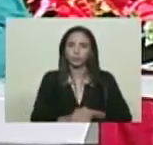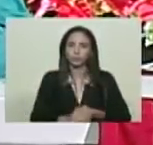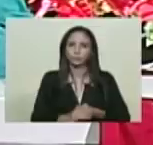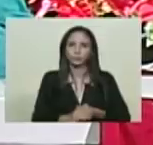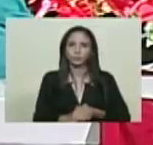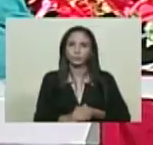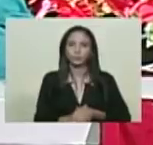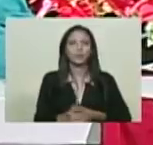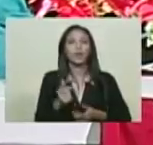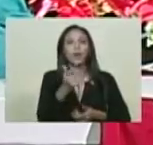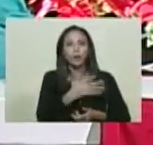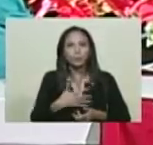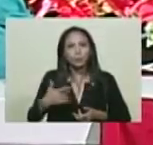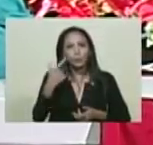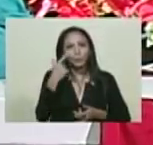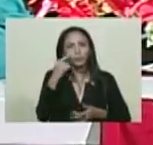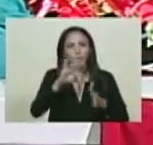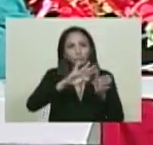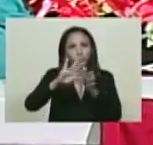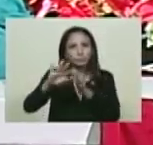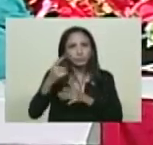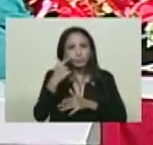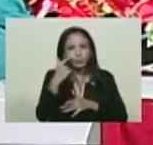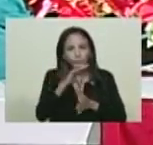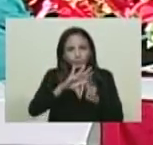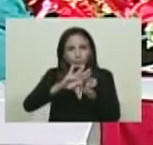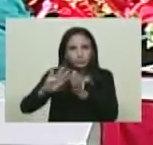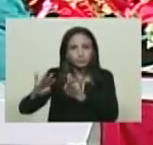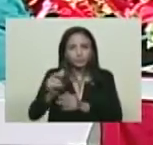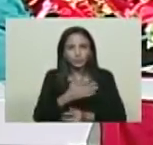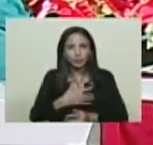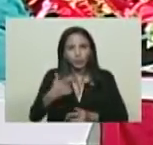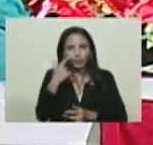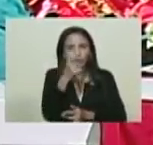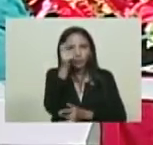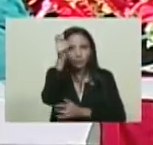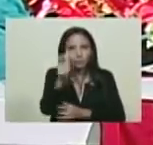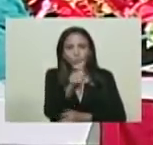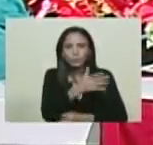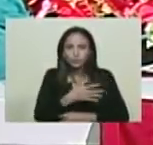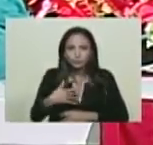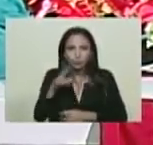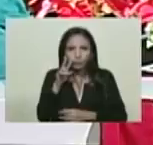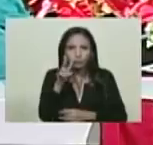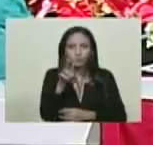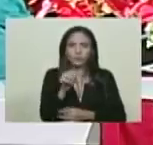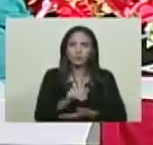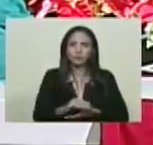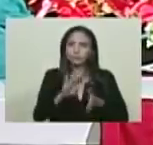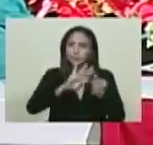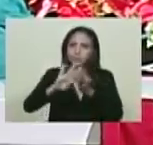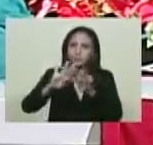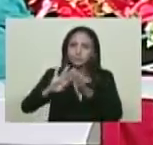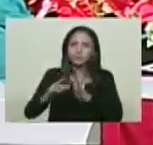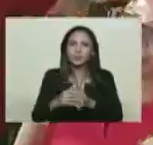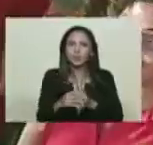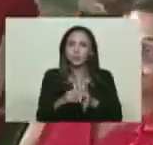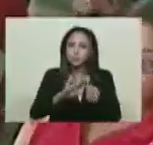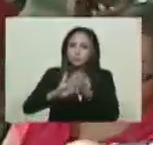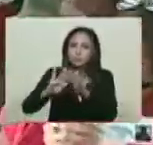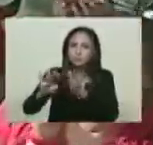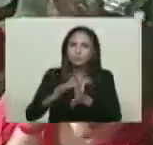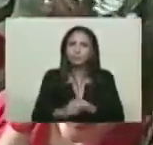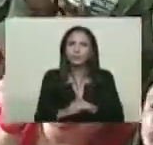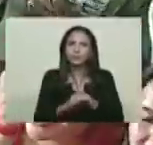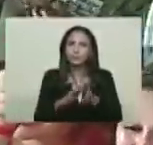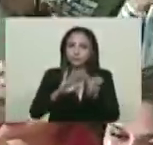aquí, que yo quiero ver a la gente, ¿vale? Quítense de aquí, quítense de aquí. Yo los quiero ver, ¿vale? Quítate, es decir, quítate. Quítense de